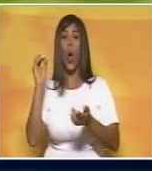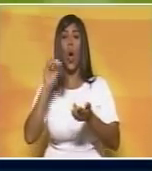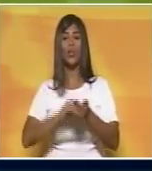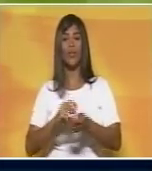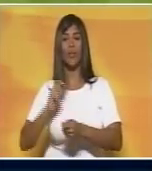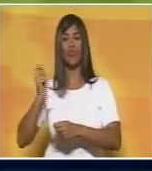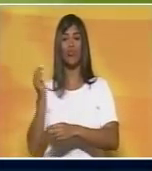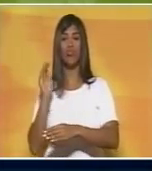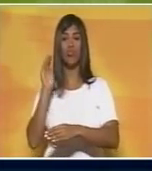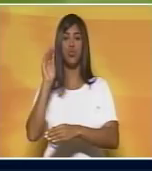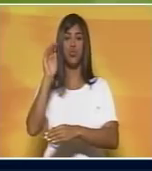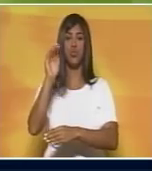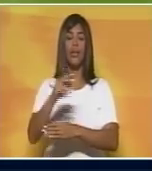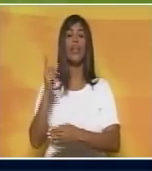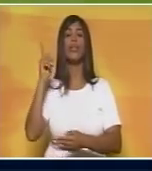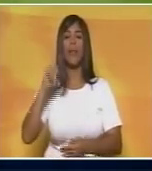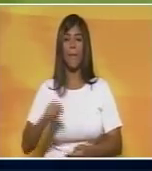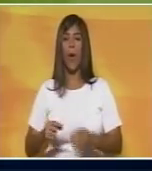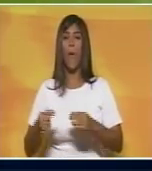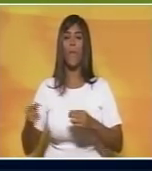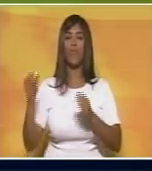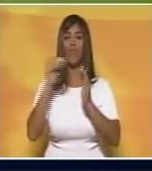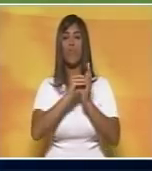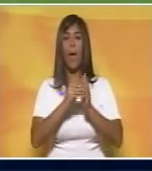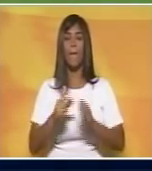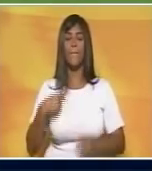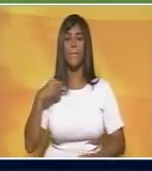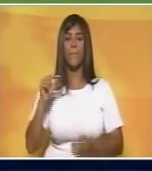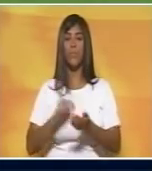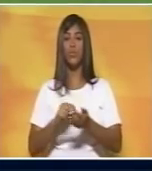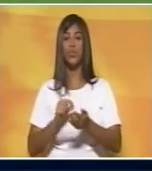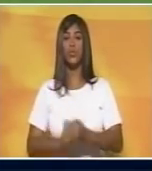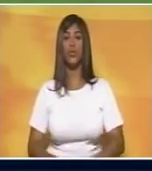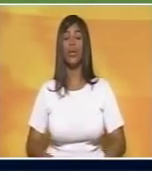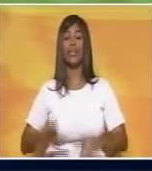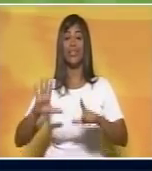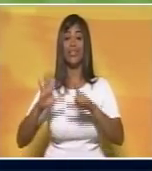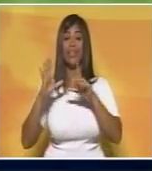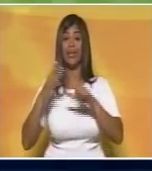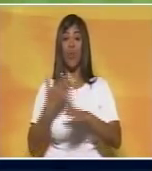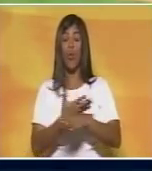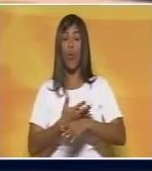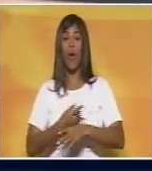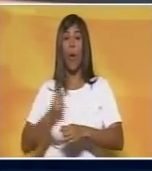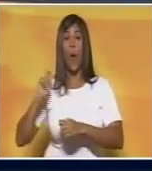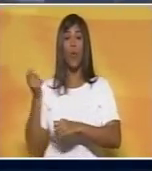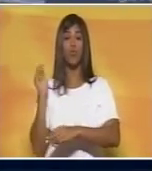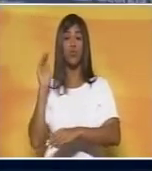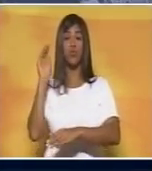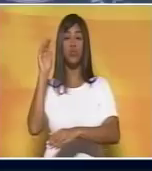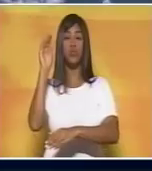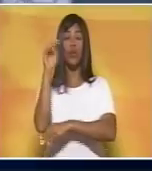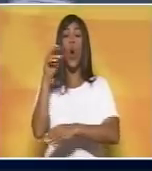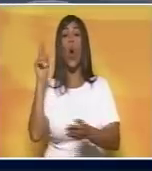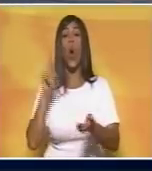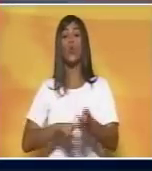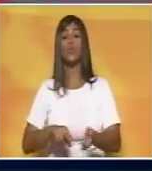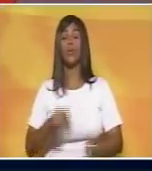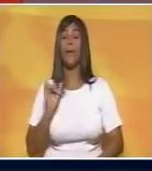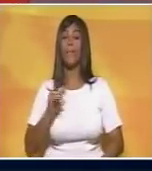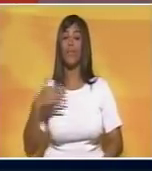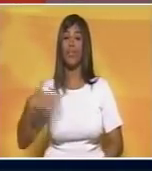otro hit pero al centro, también anotó carrera en ese episodio. Y en el séptimo, Tablazo solitario por la